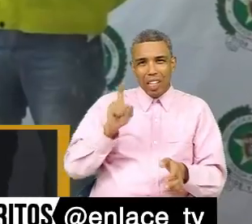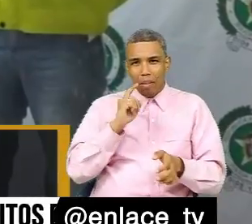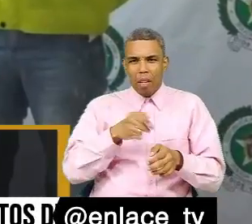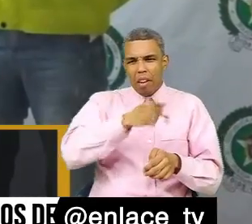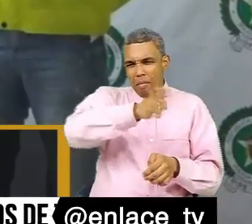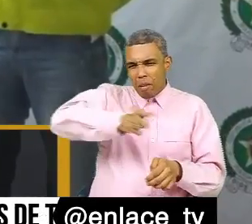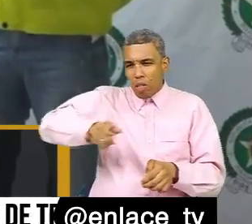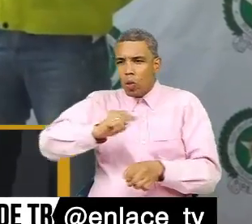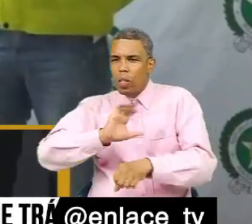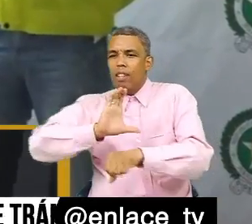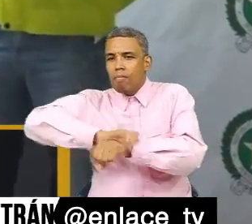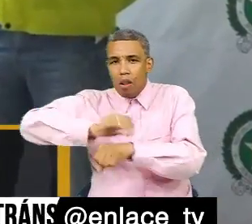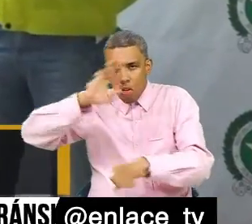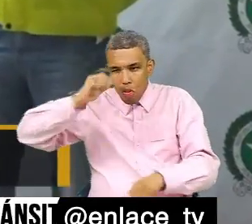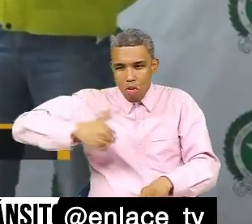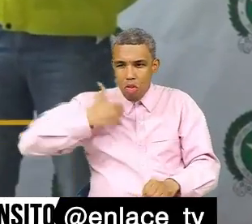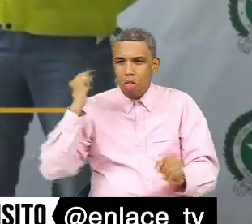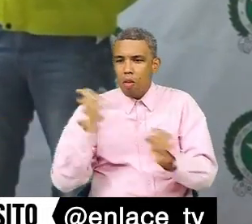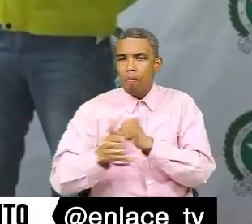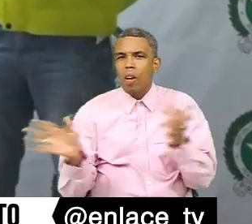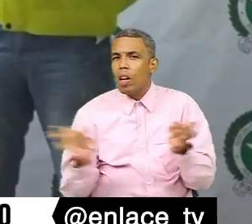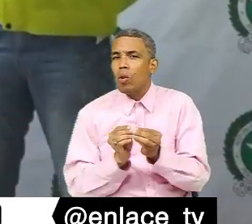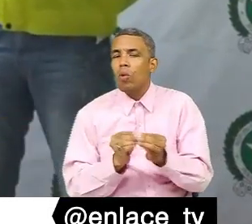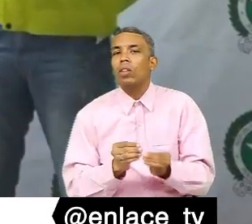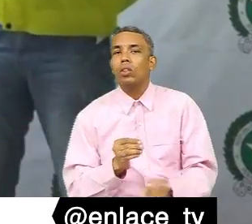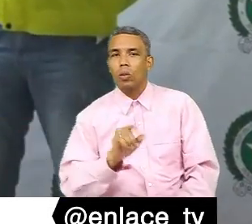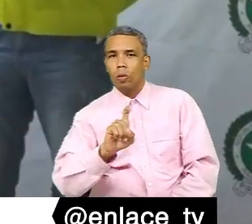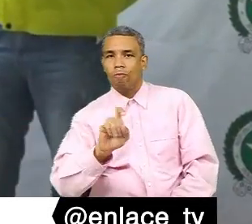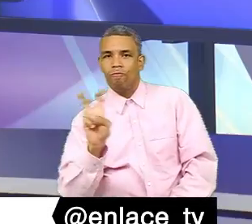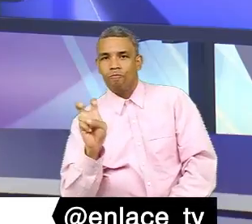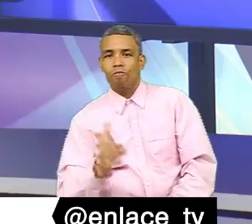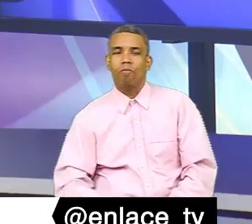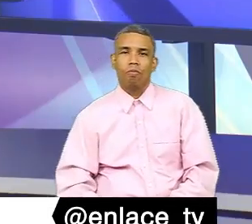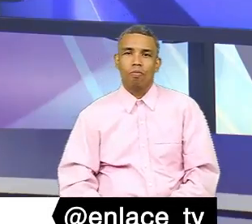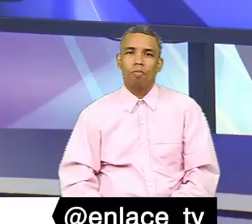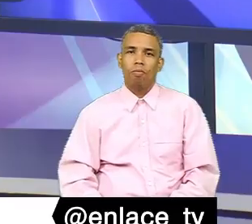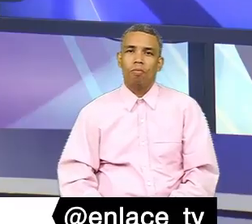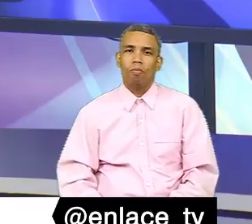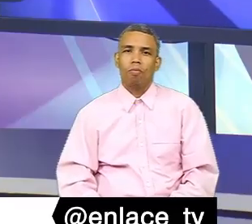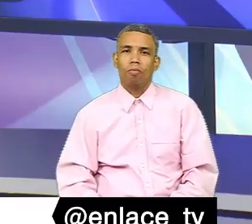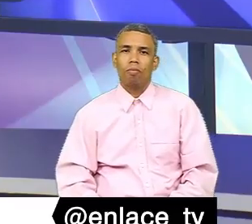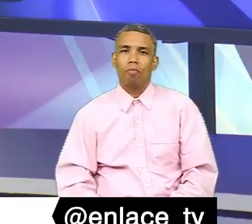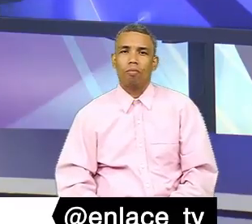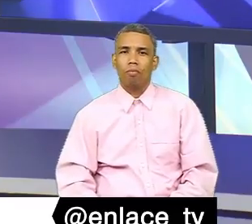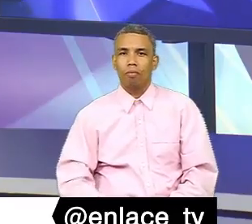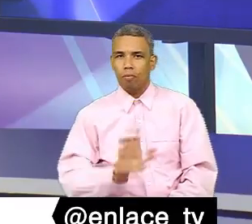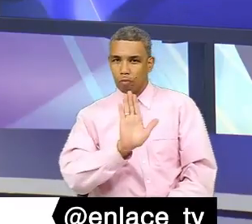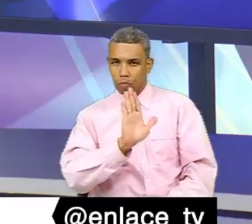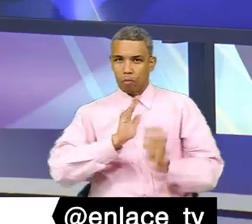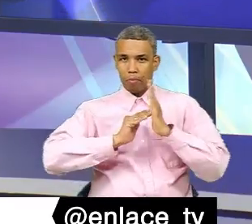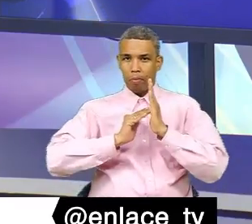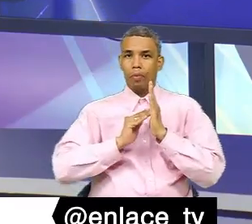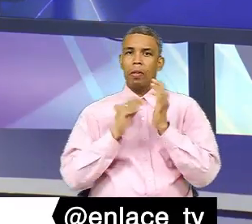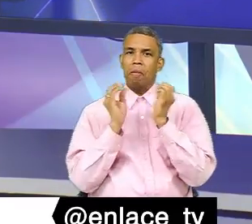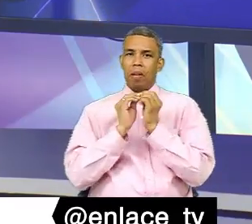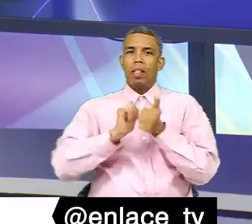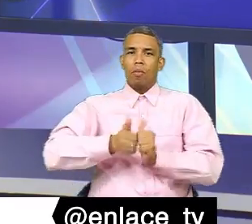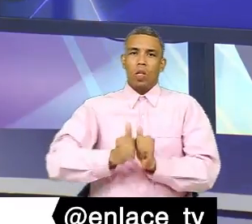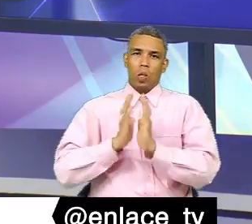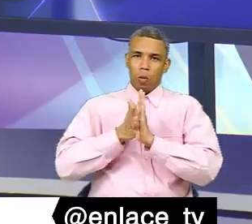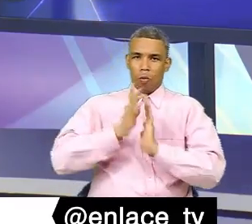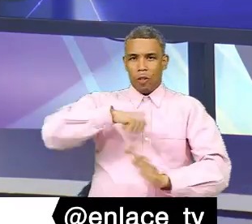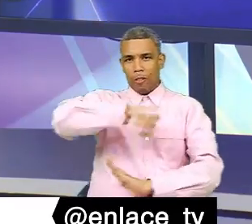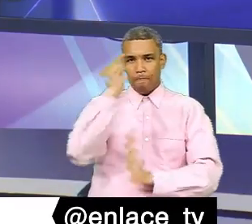capturadas en esta jurisdicción del Magdalena Medio por el mismo delito. Espere después de la pausa toda la información deportiva en